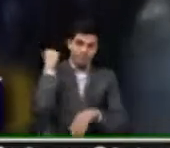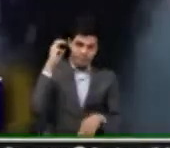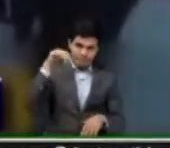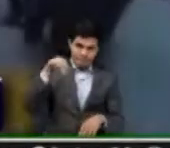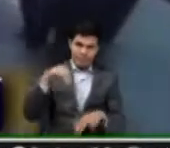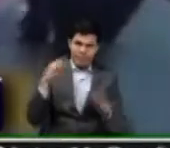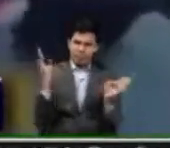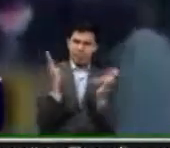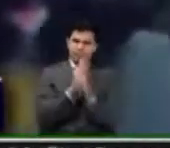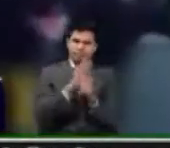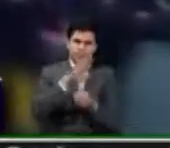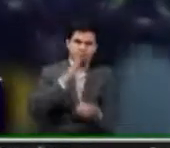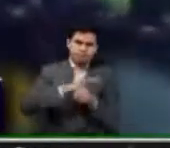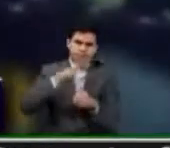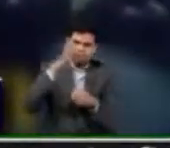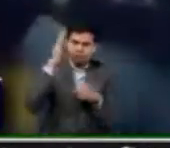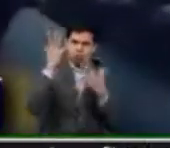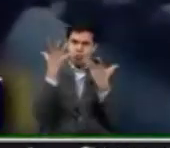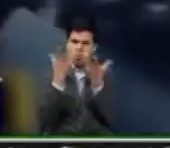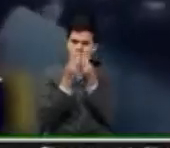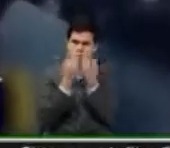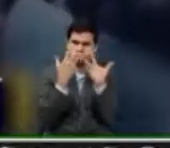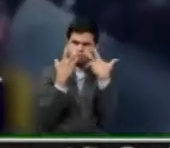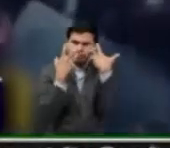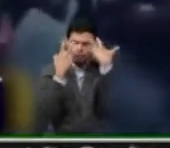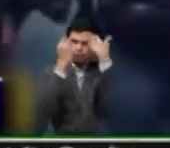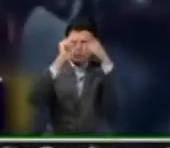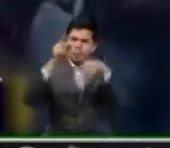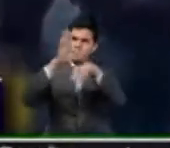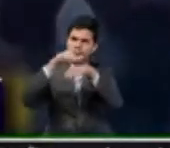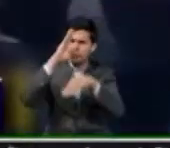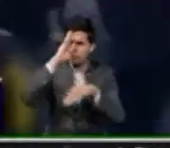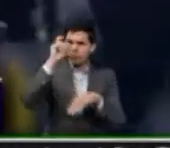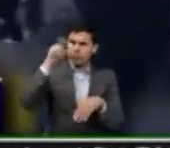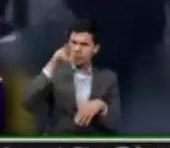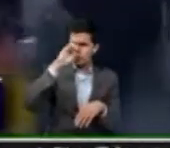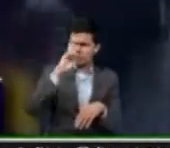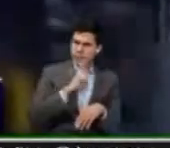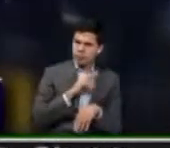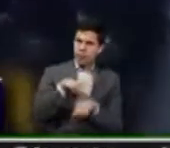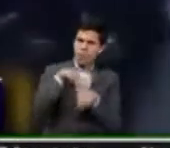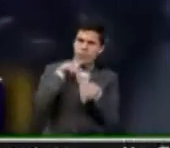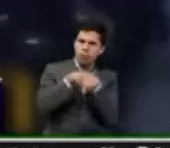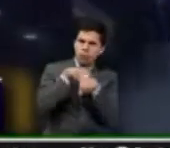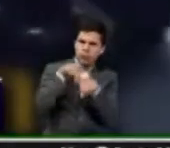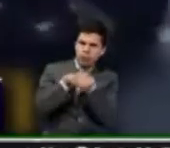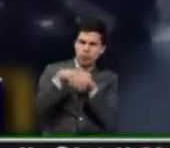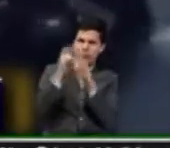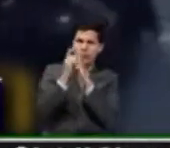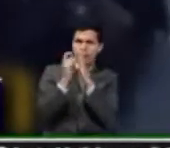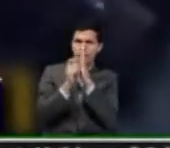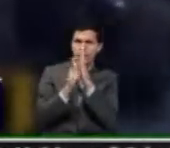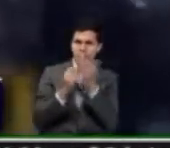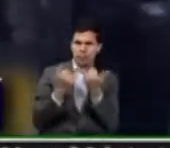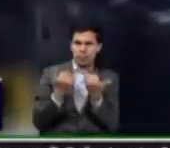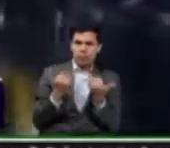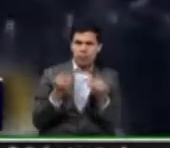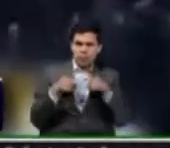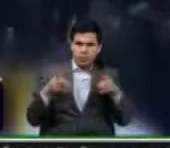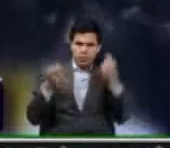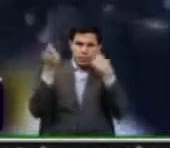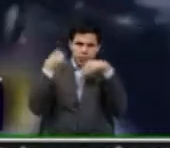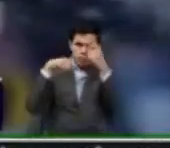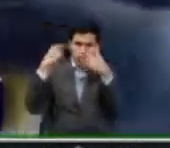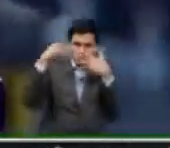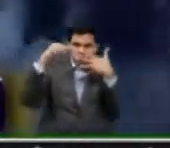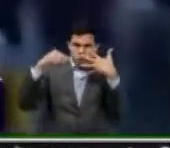la indignación se apoderó de una comunidad que reclamaba a la autoridad el atropello al cual eran sometidos quienes con su mercancía se encontraban